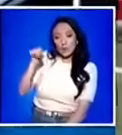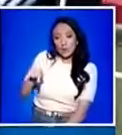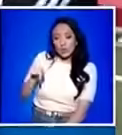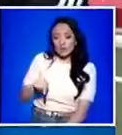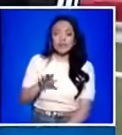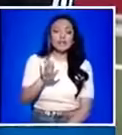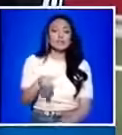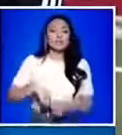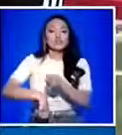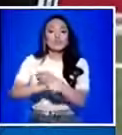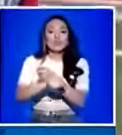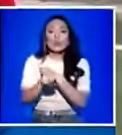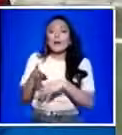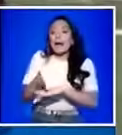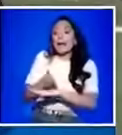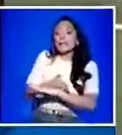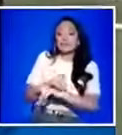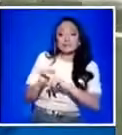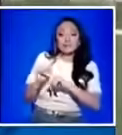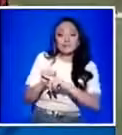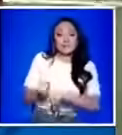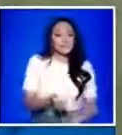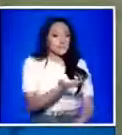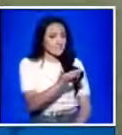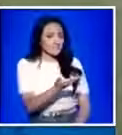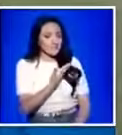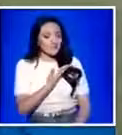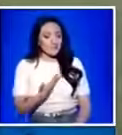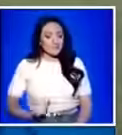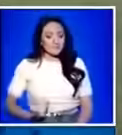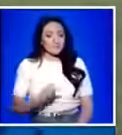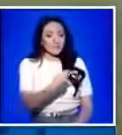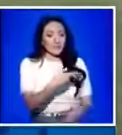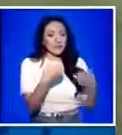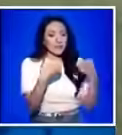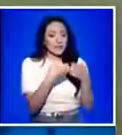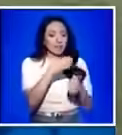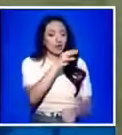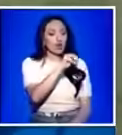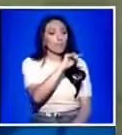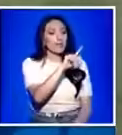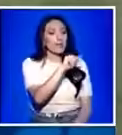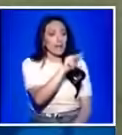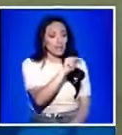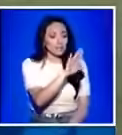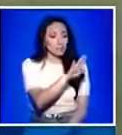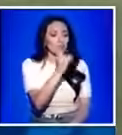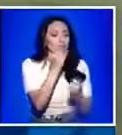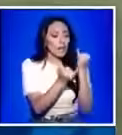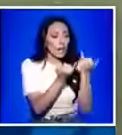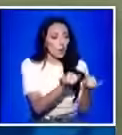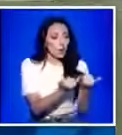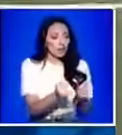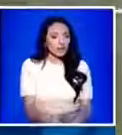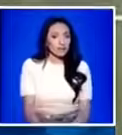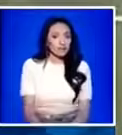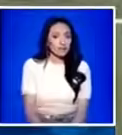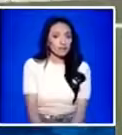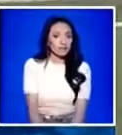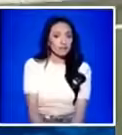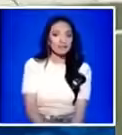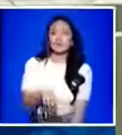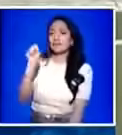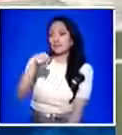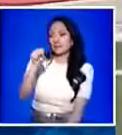lo que se va a jugar el domingo, acá estamos con el presidente del equipo Milan, también han llegado con mucho esfuerzo a la final. Sí, bueno,